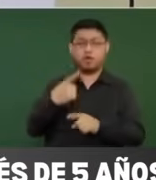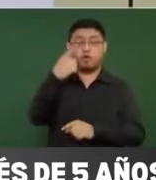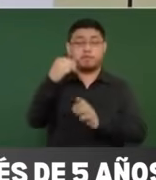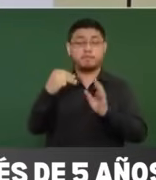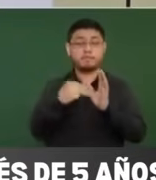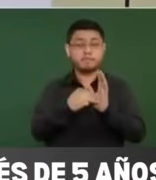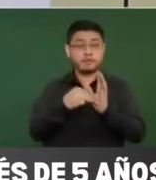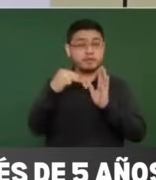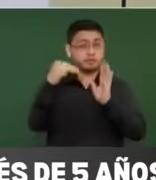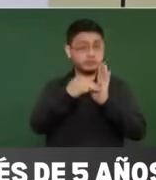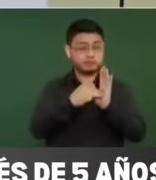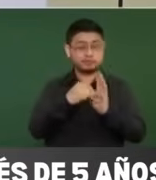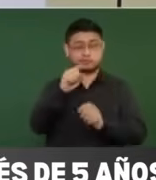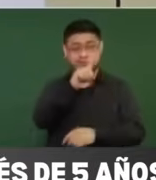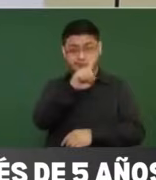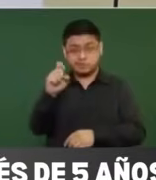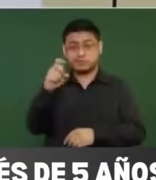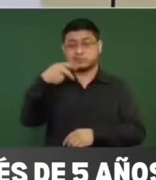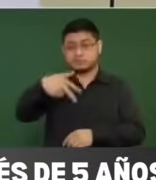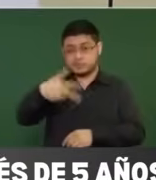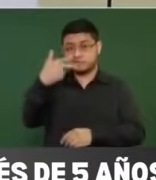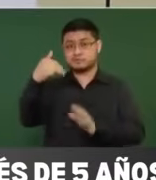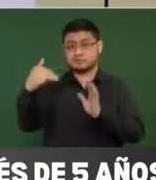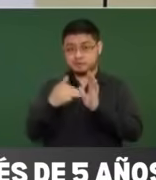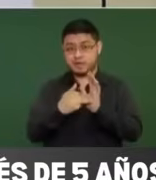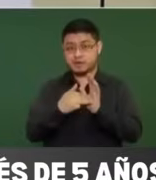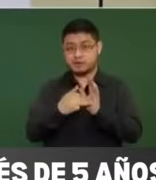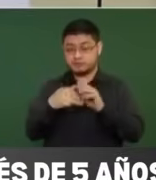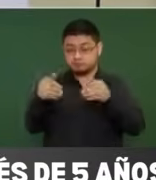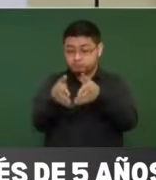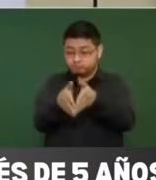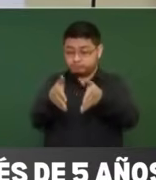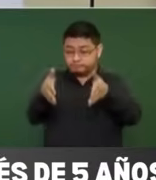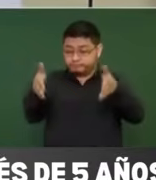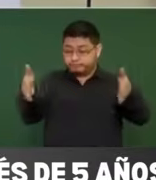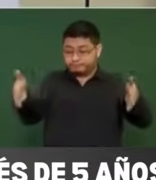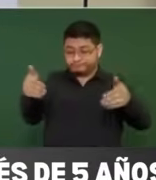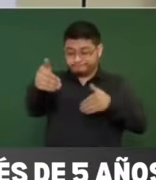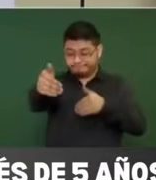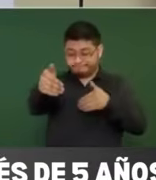1,113,000 hectáreas, más de 1,000,000 de hectáreas